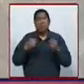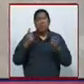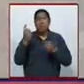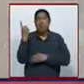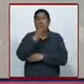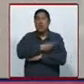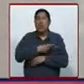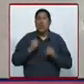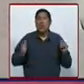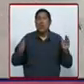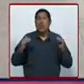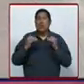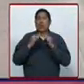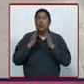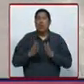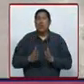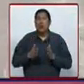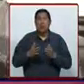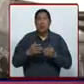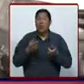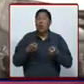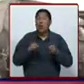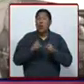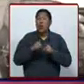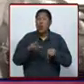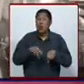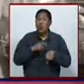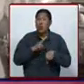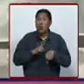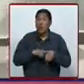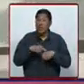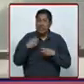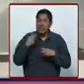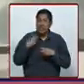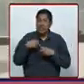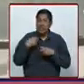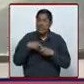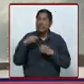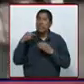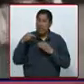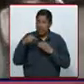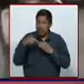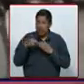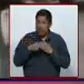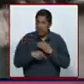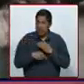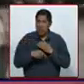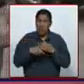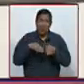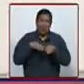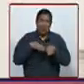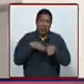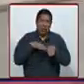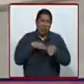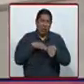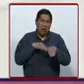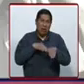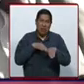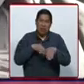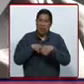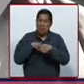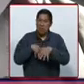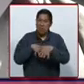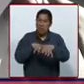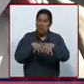los paseños, ¿no? Pero días normales ya es un poco más complicado la situación. Trancaderas, congestiones,